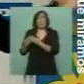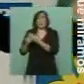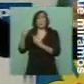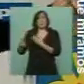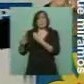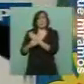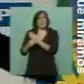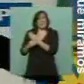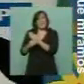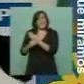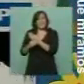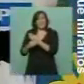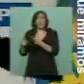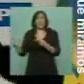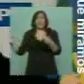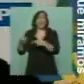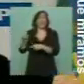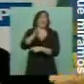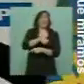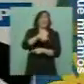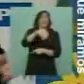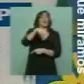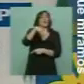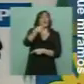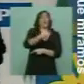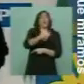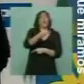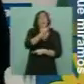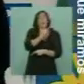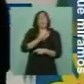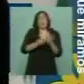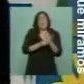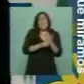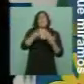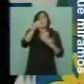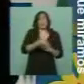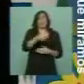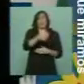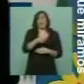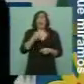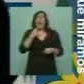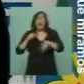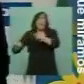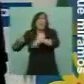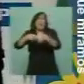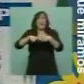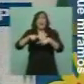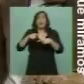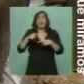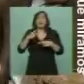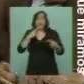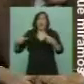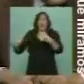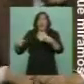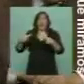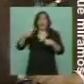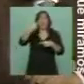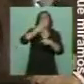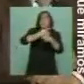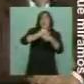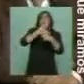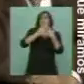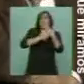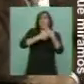sobre la relación de Axel con Miguel que yo no lo recibo a Miguel bueno cosas casi culebrones mexicanos que pueden parecer muy